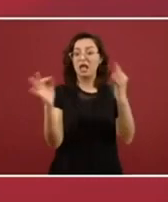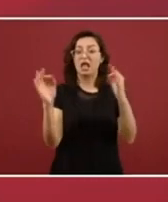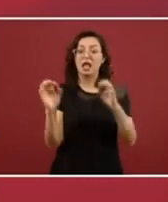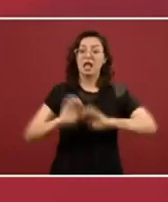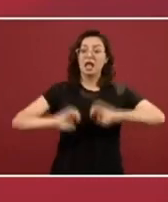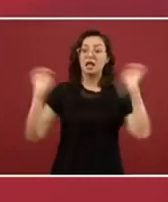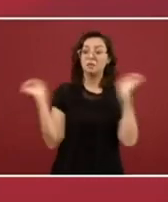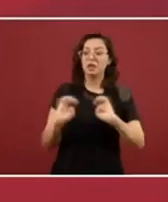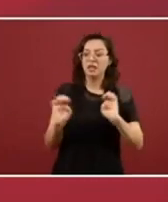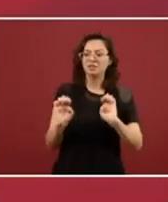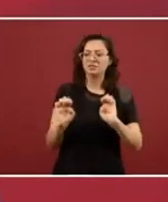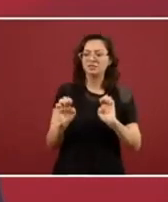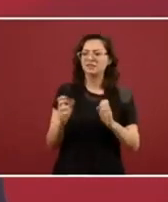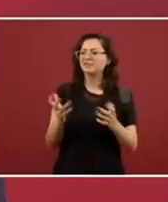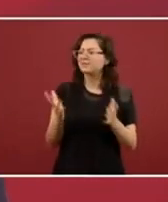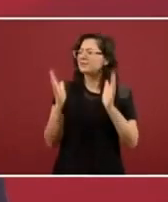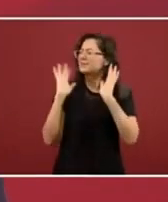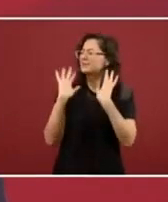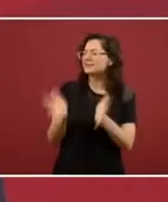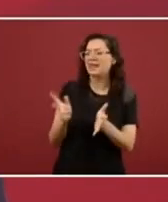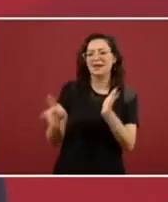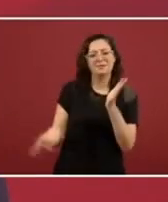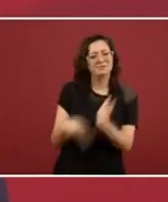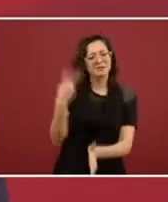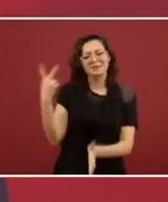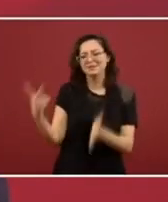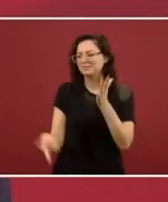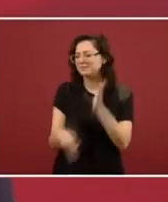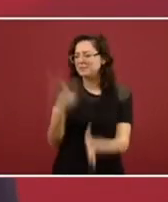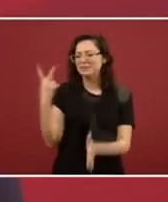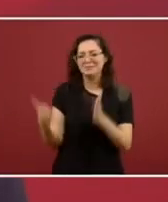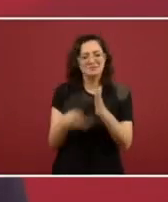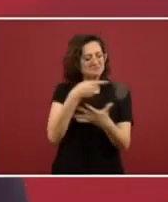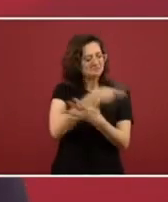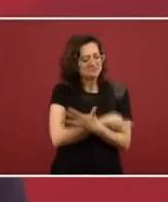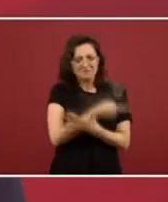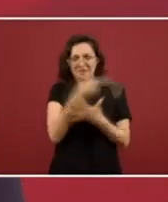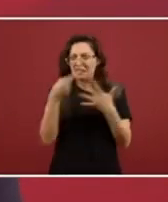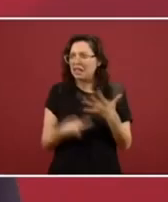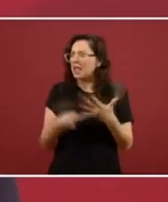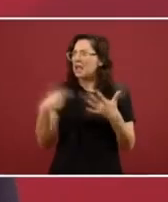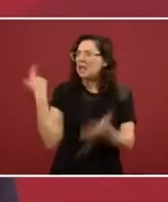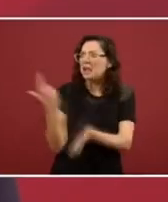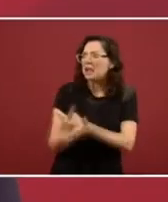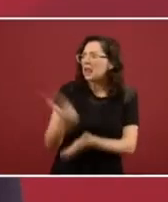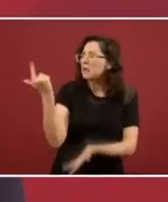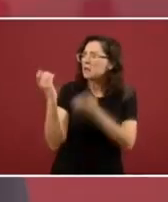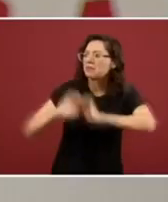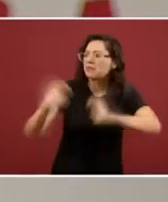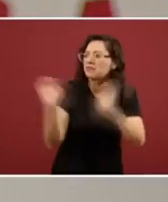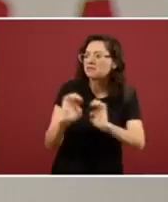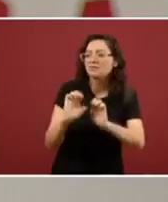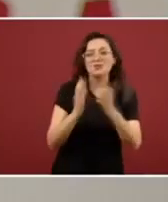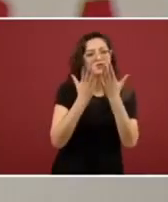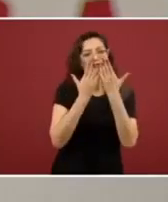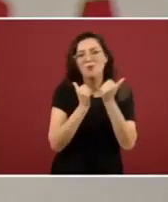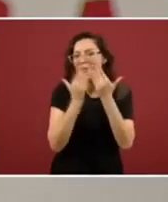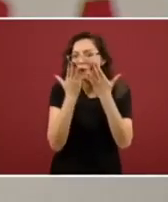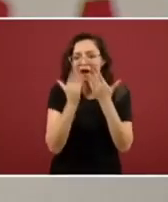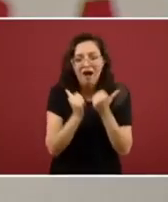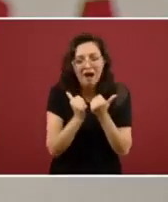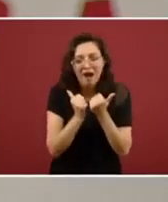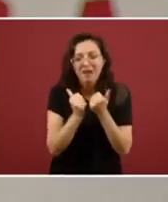emergencia, hemos explicado múltiples veces por qué no hay criterios para declarar el estado de emergencia sanitaria, pero además